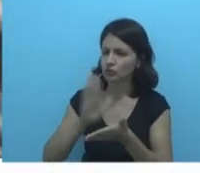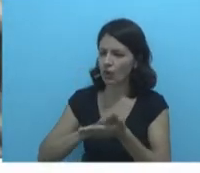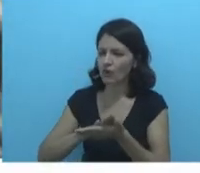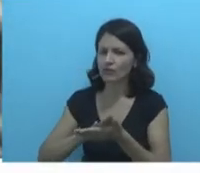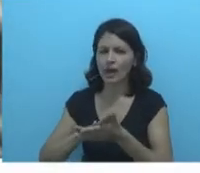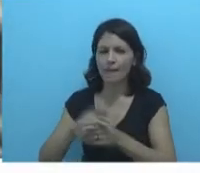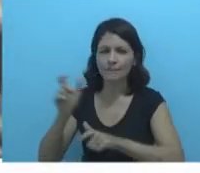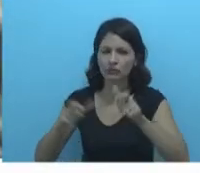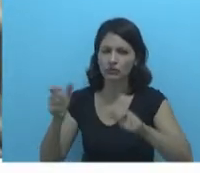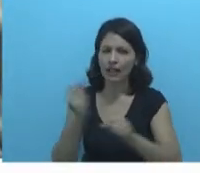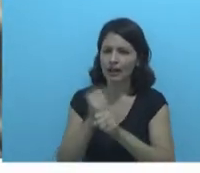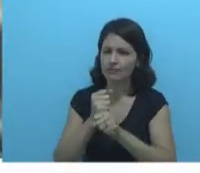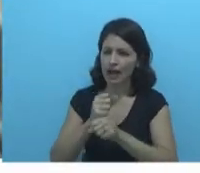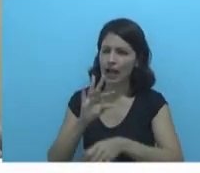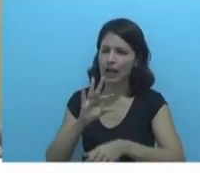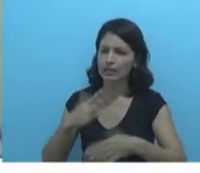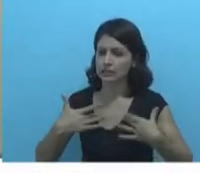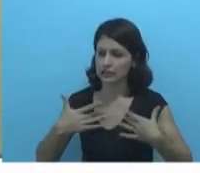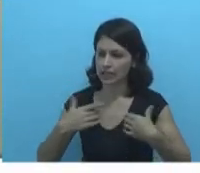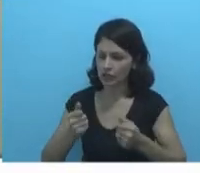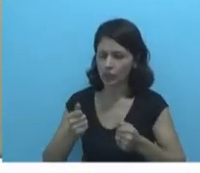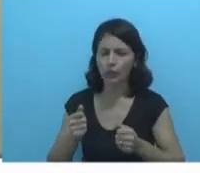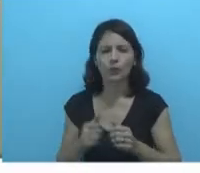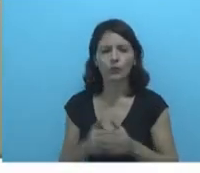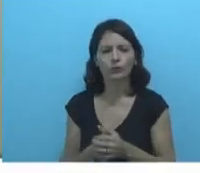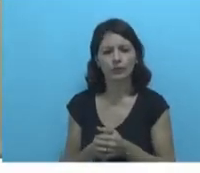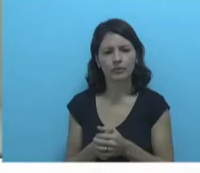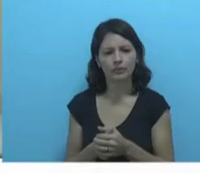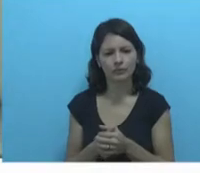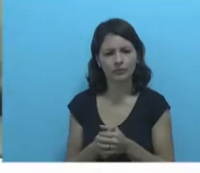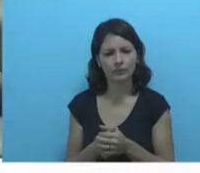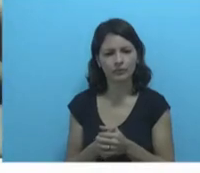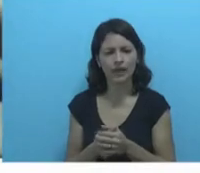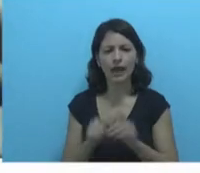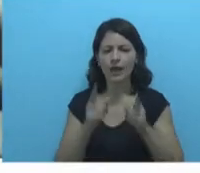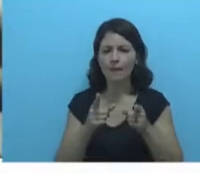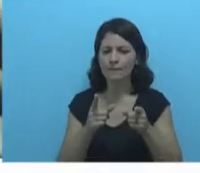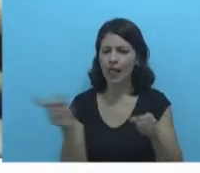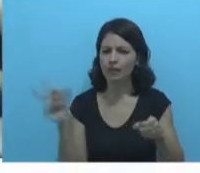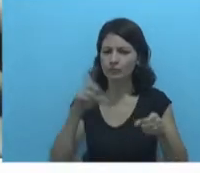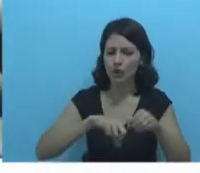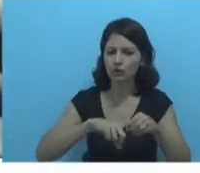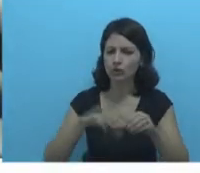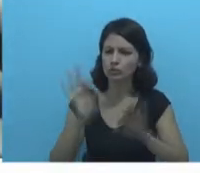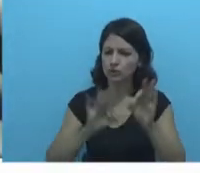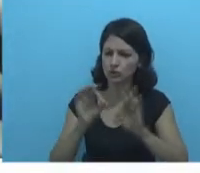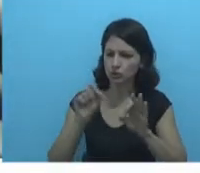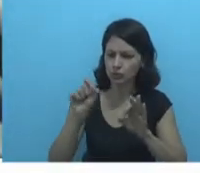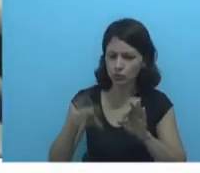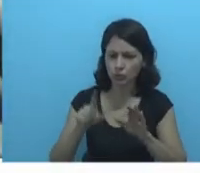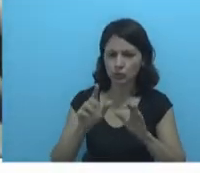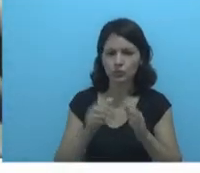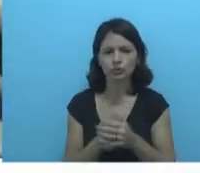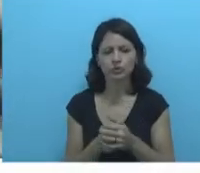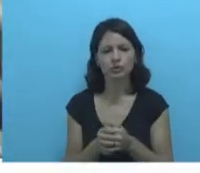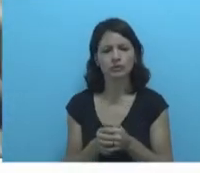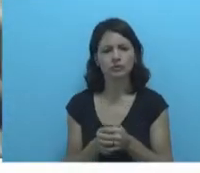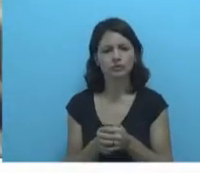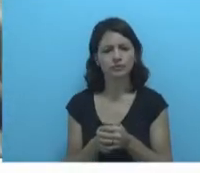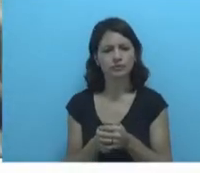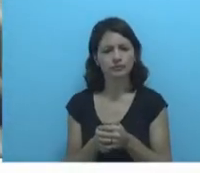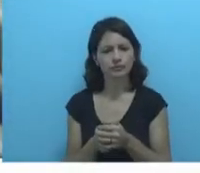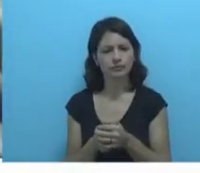Y apoyando el proyecto que presentó ella, el asunto 494, y ampliando un poco también con visiones que han dicho